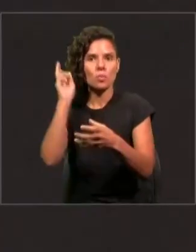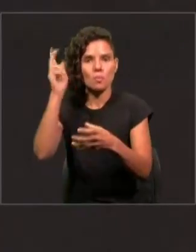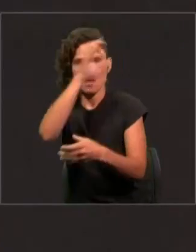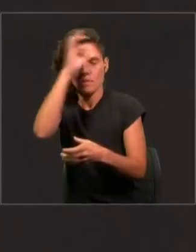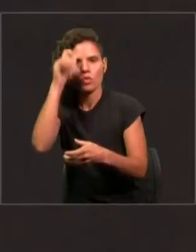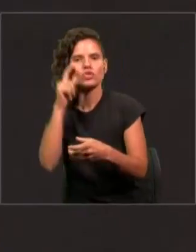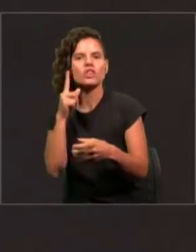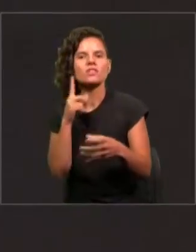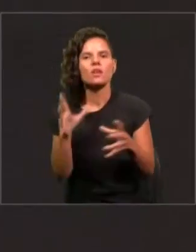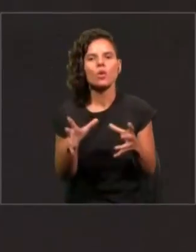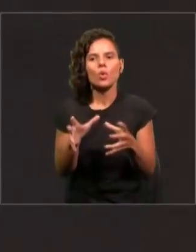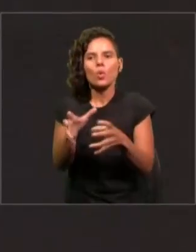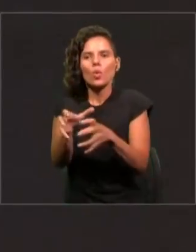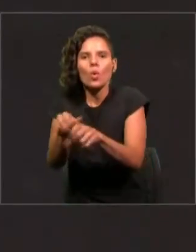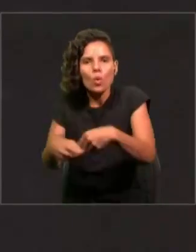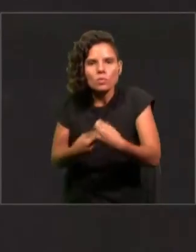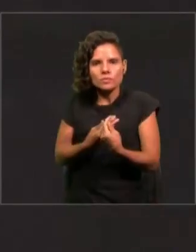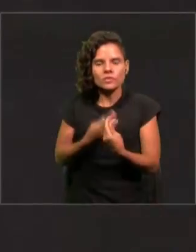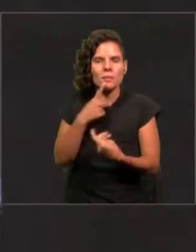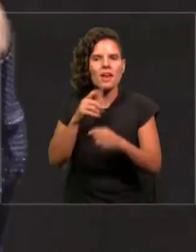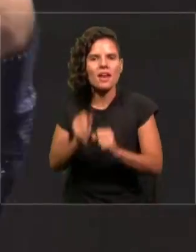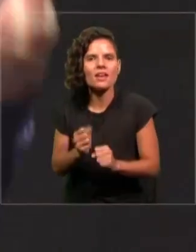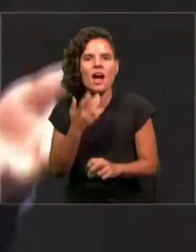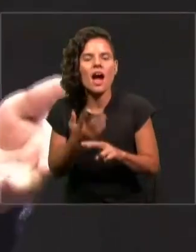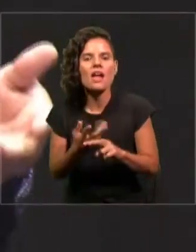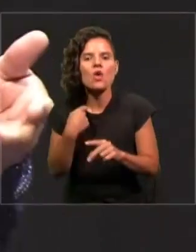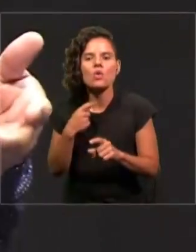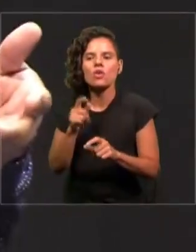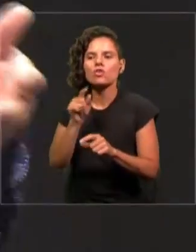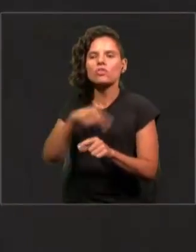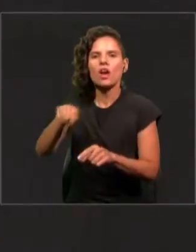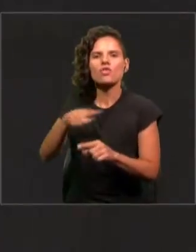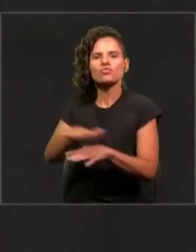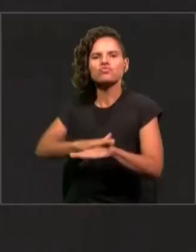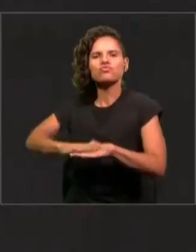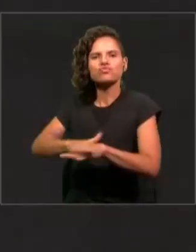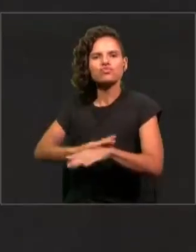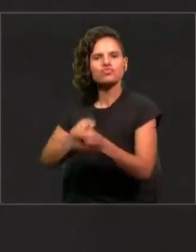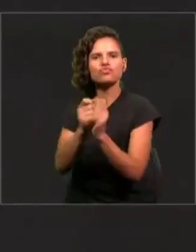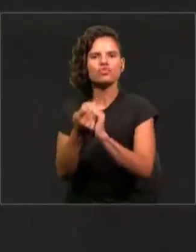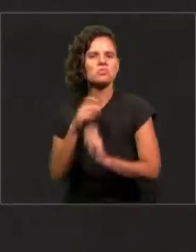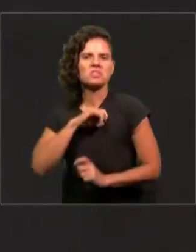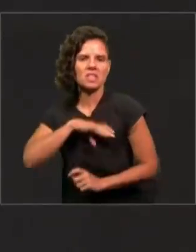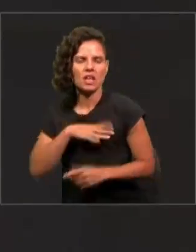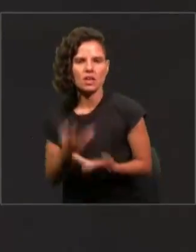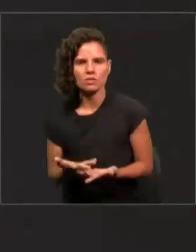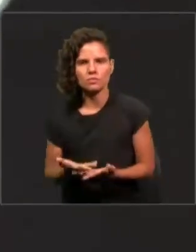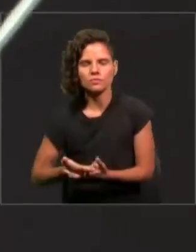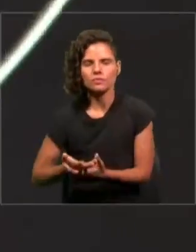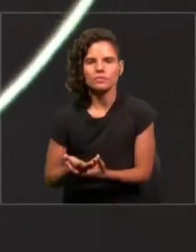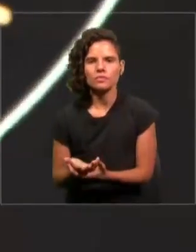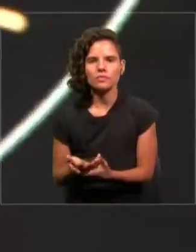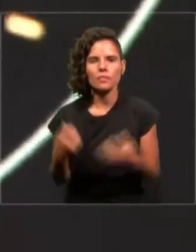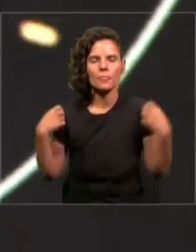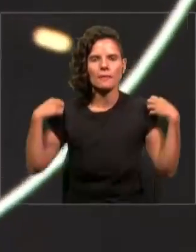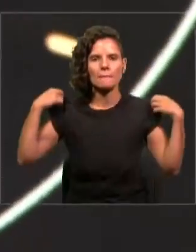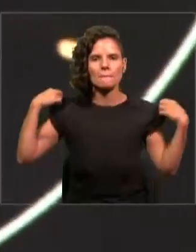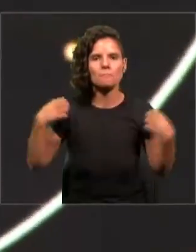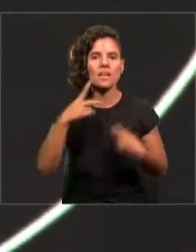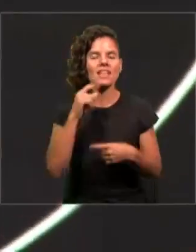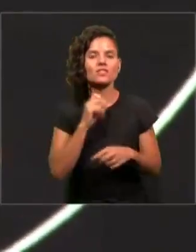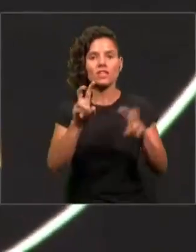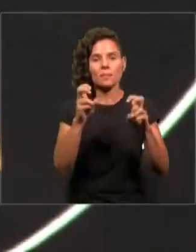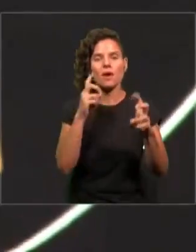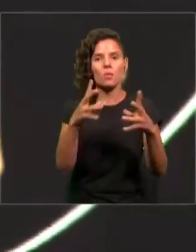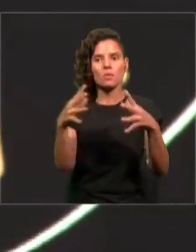de reducción, con el fin de generar una especie de chilenización, ¿no?, donde se ha reivindicado, ¿no?, la perspectiva de lo militar